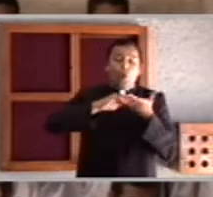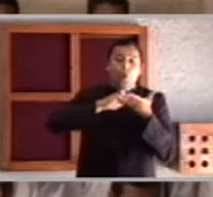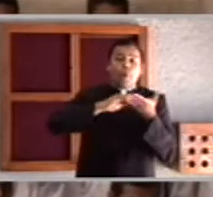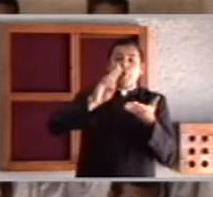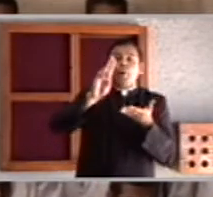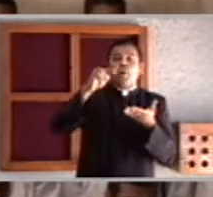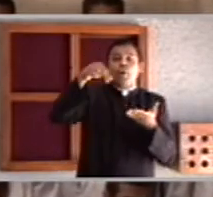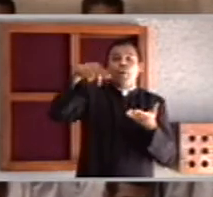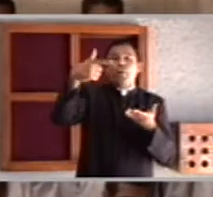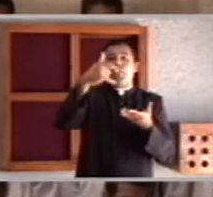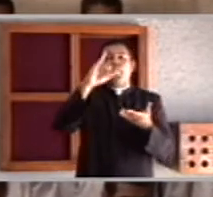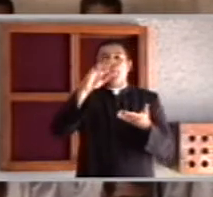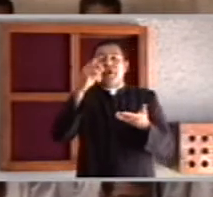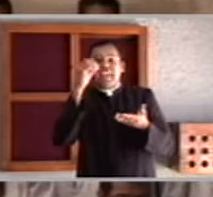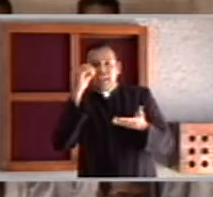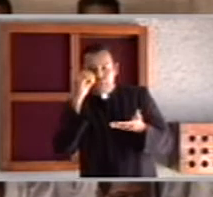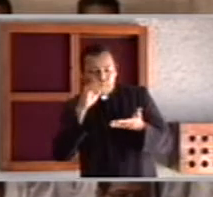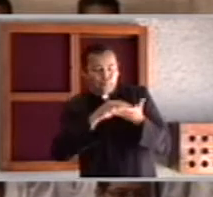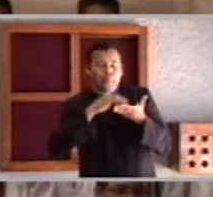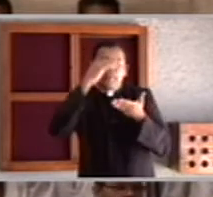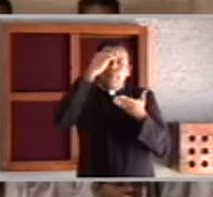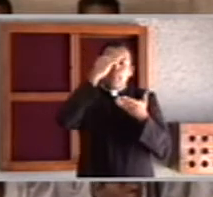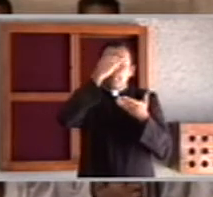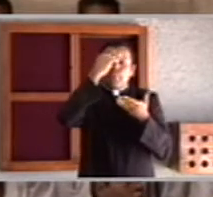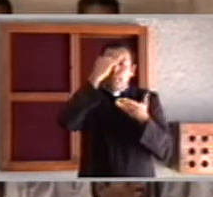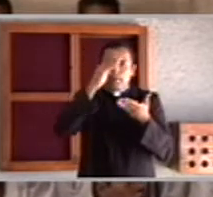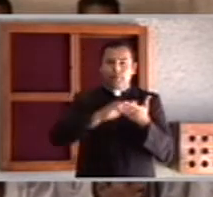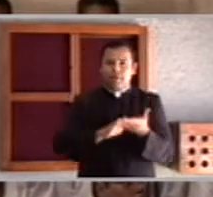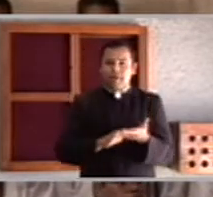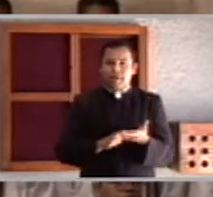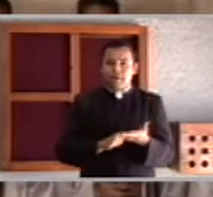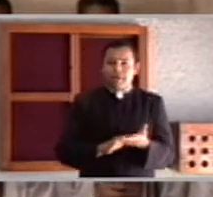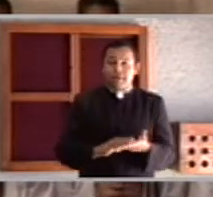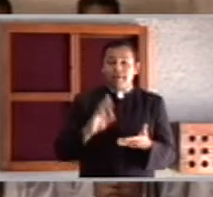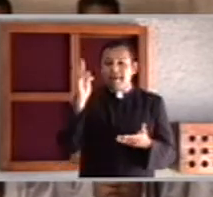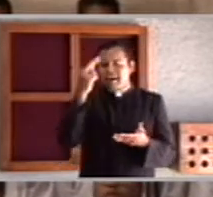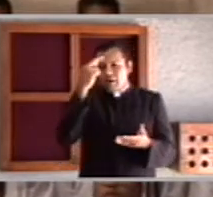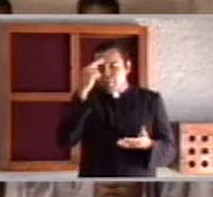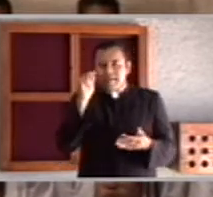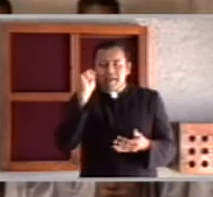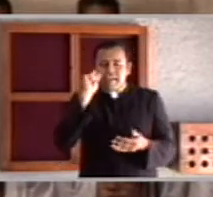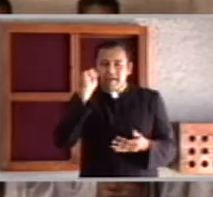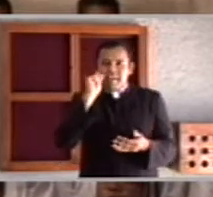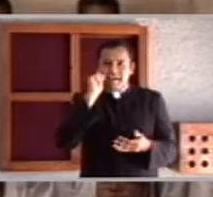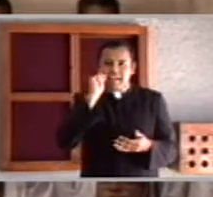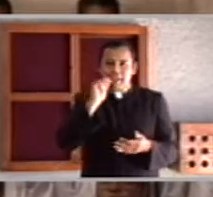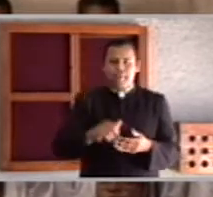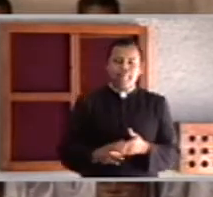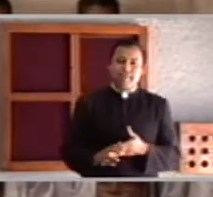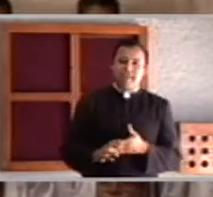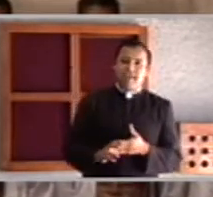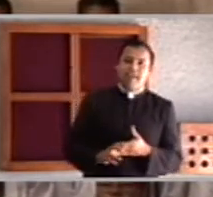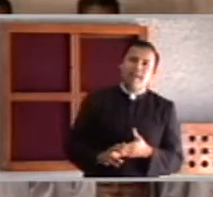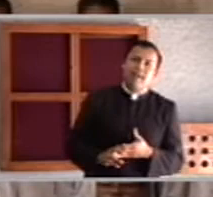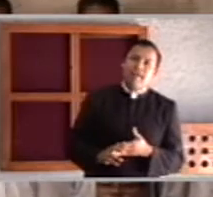Es bueno siempre recordar la vocación y misión de Jesús,